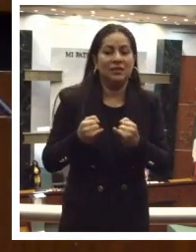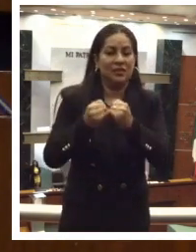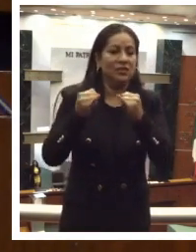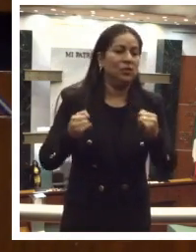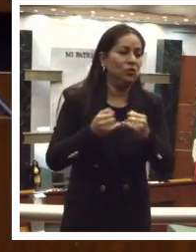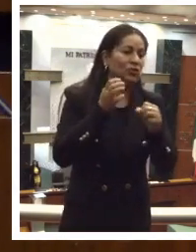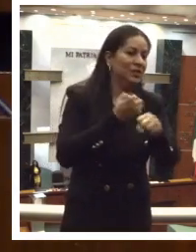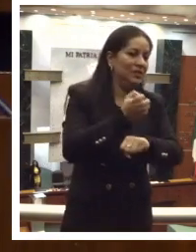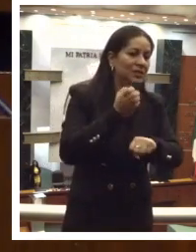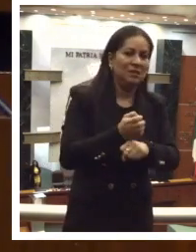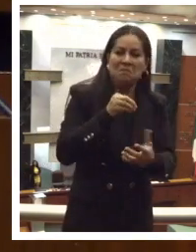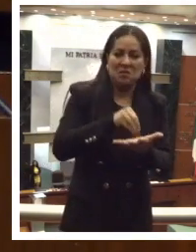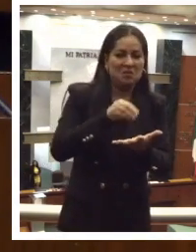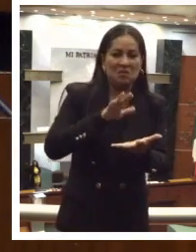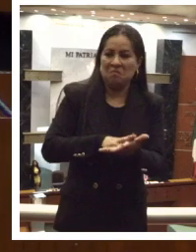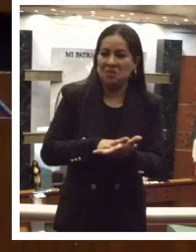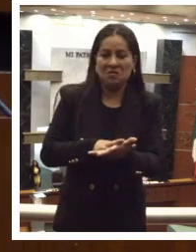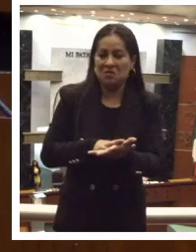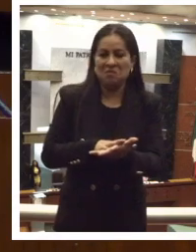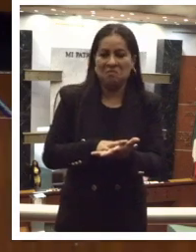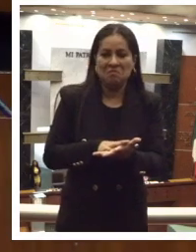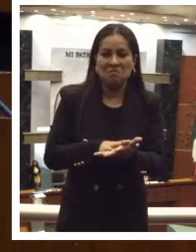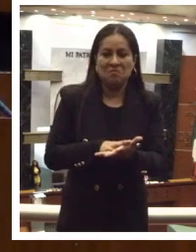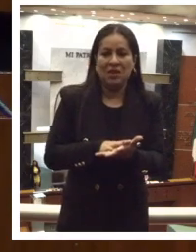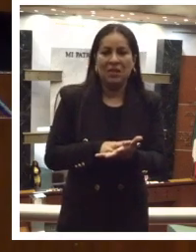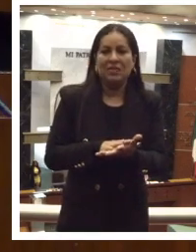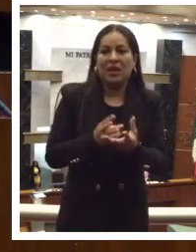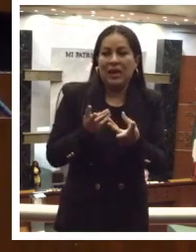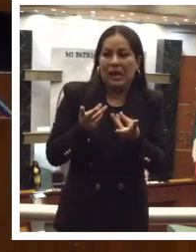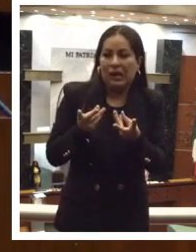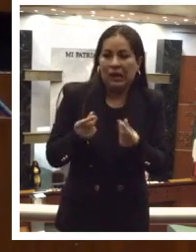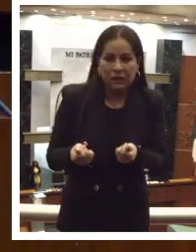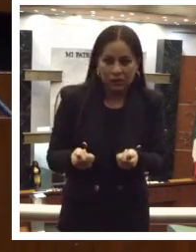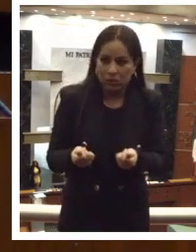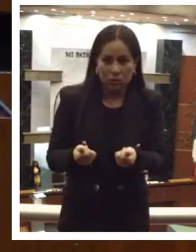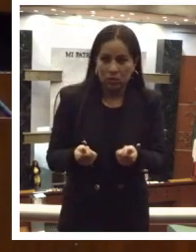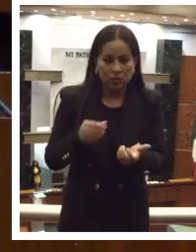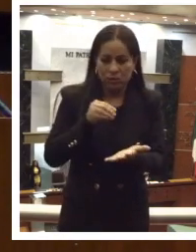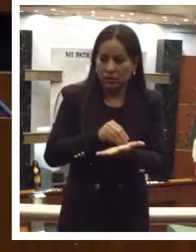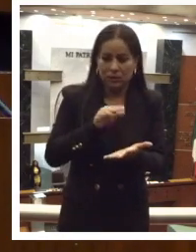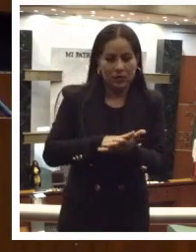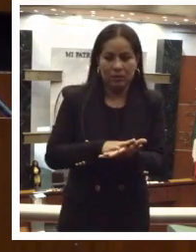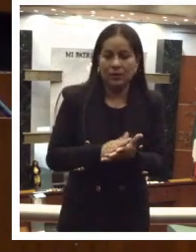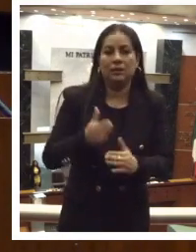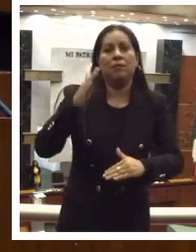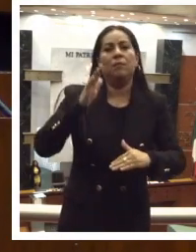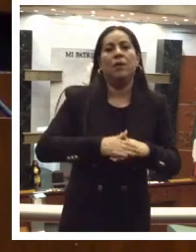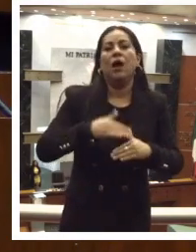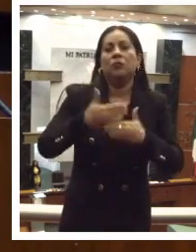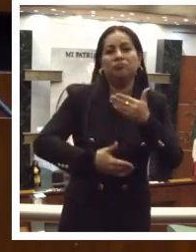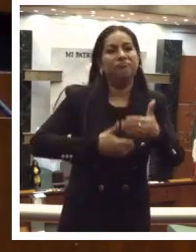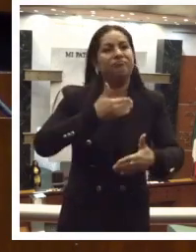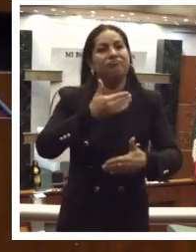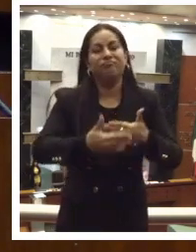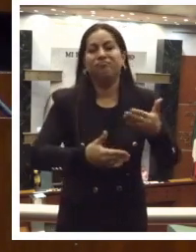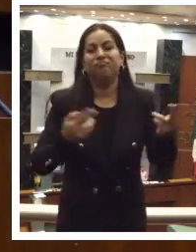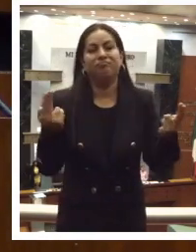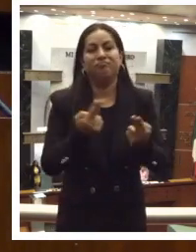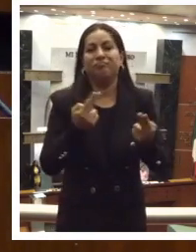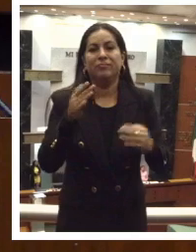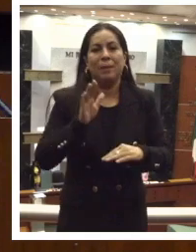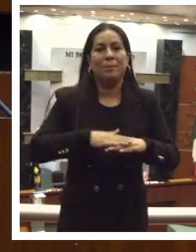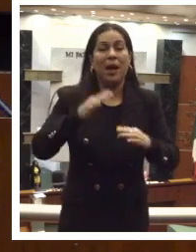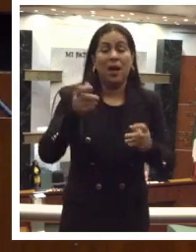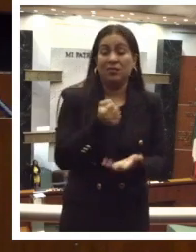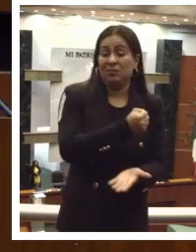entidades. Tampoco se establecen destinos de gasto público, ni se establecen atribuciones o procedimientos que requieran una